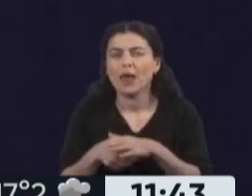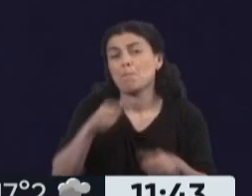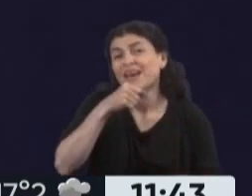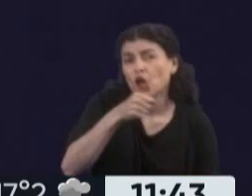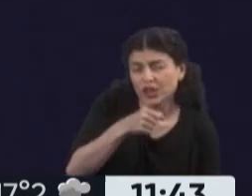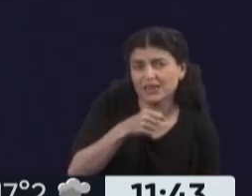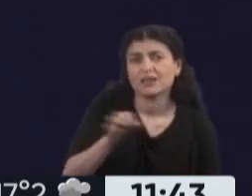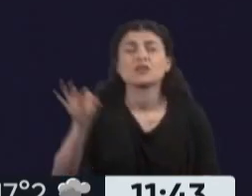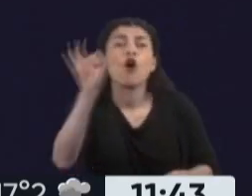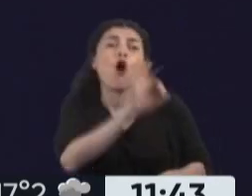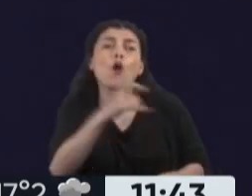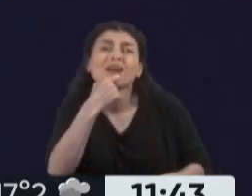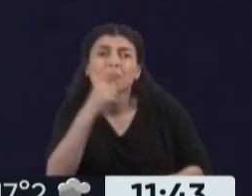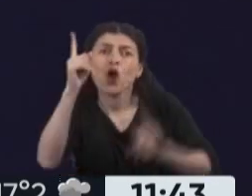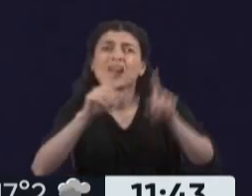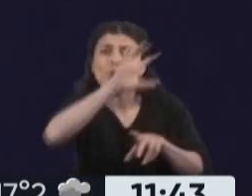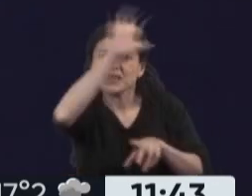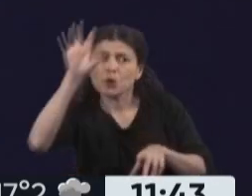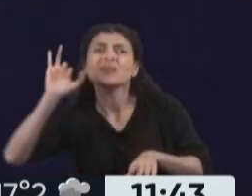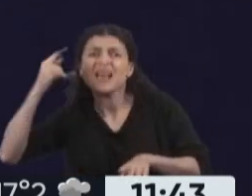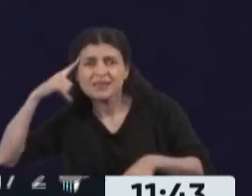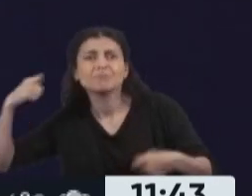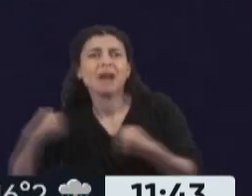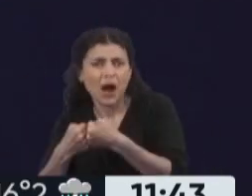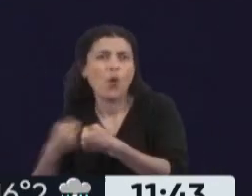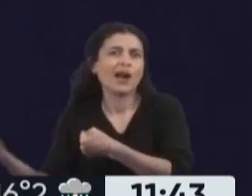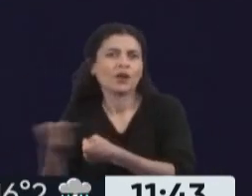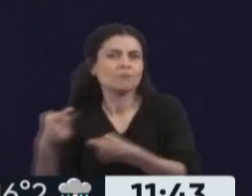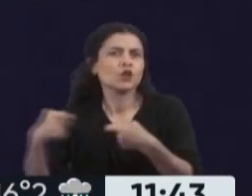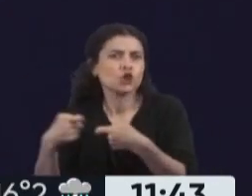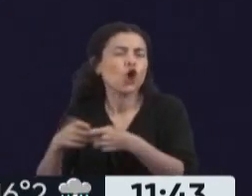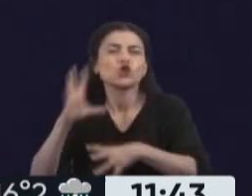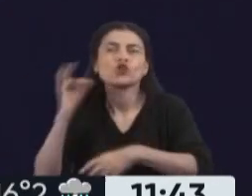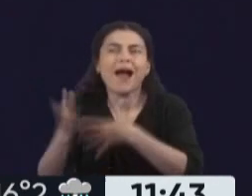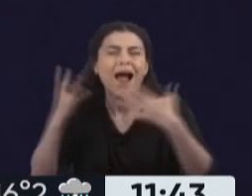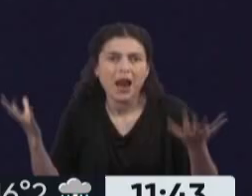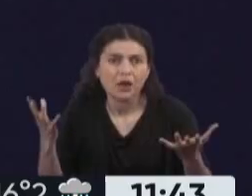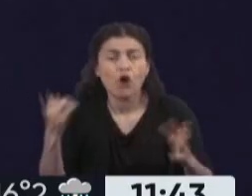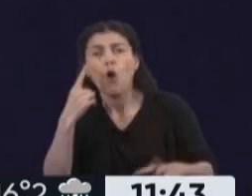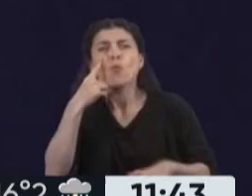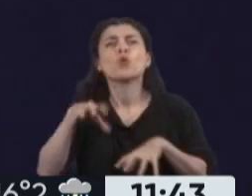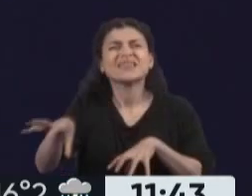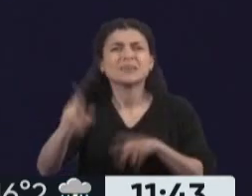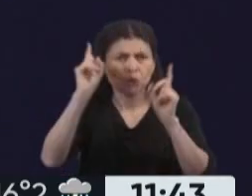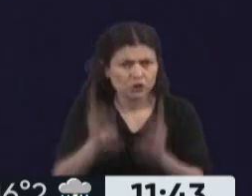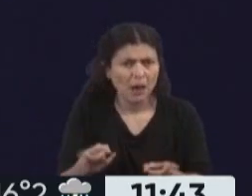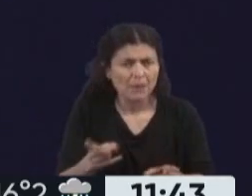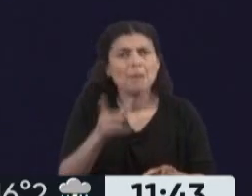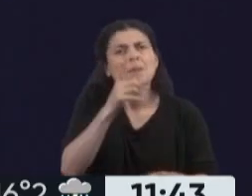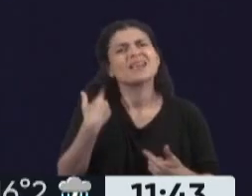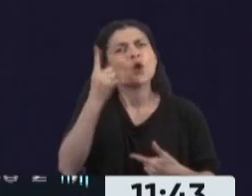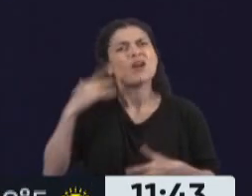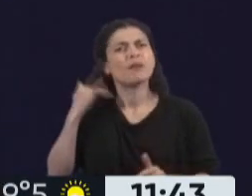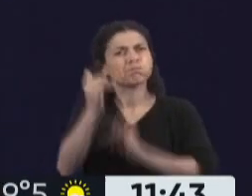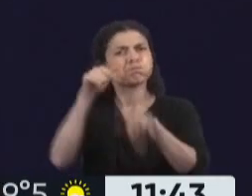de gobiernos provinciales o de, no sé, municipios, creo que alguna vez he contado alguna aquí, de